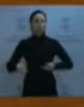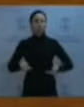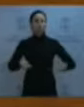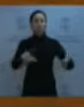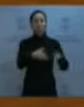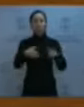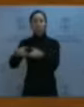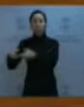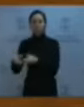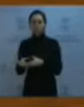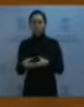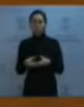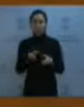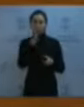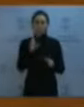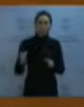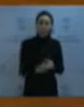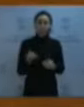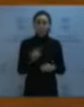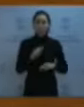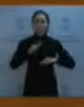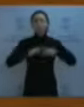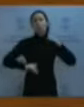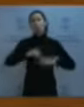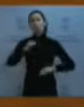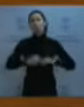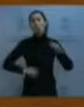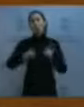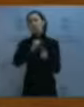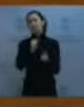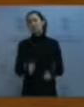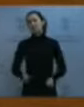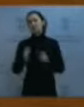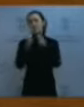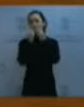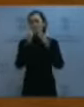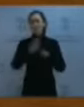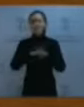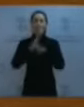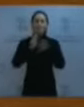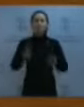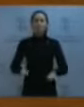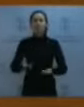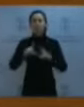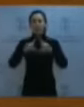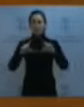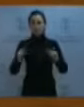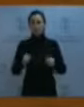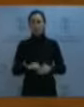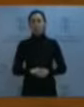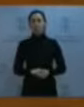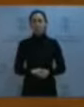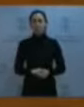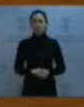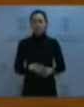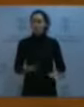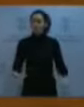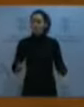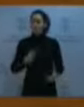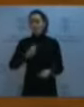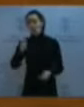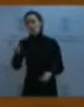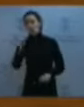grupos, porque entre todos construimos o podemos construir un presupuesto para Asturias, que es de lo que se trata. Otra discrepancia que